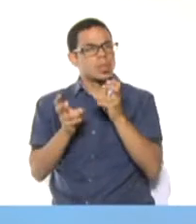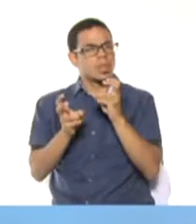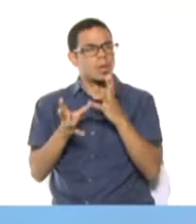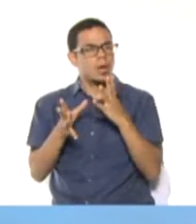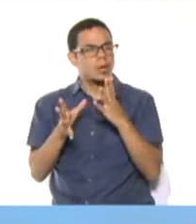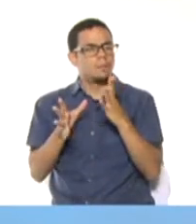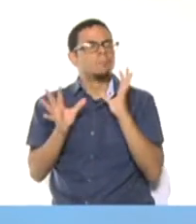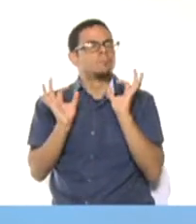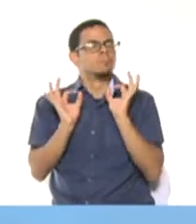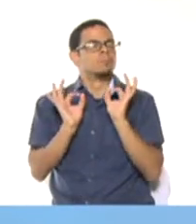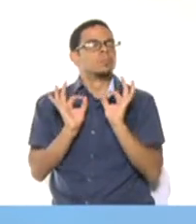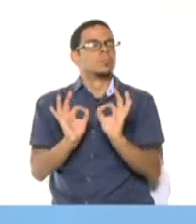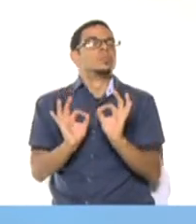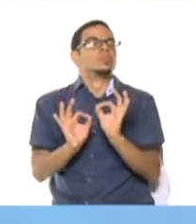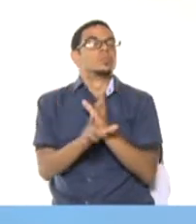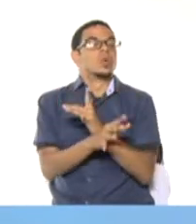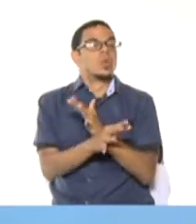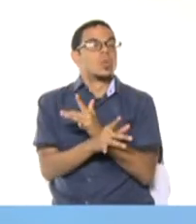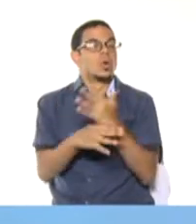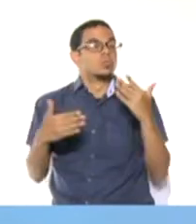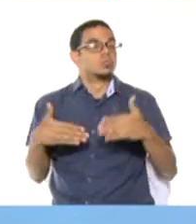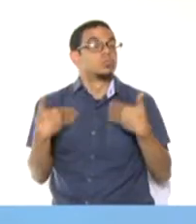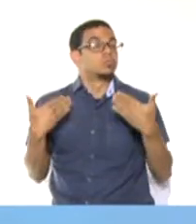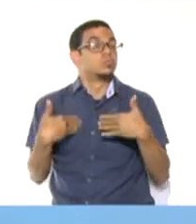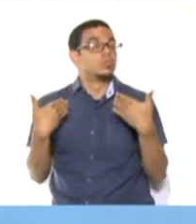muy divertido, pero